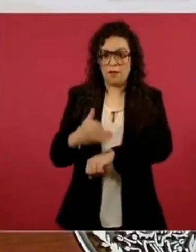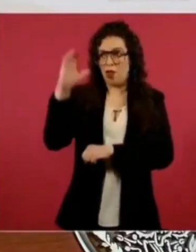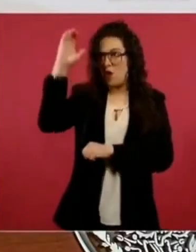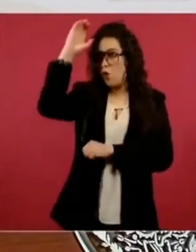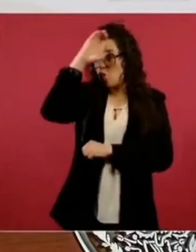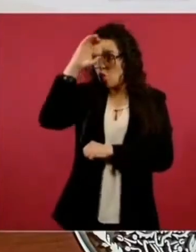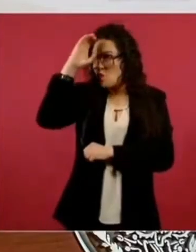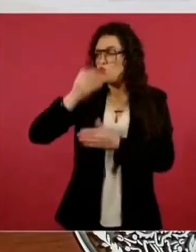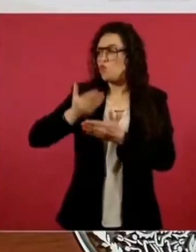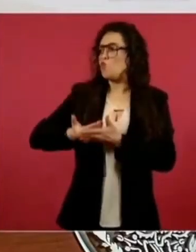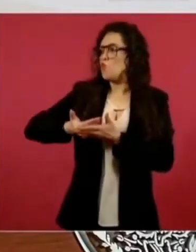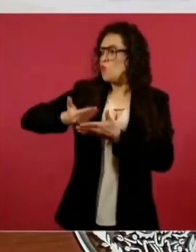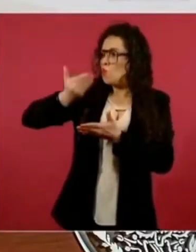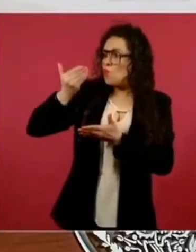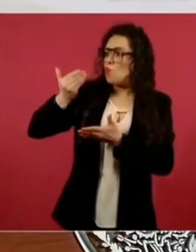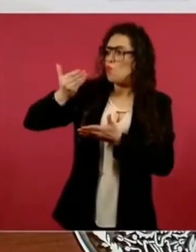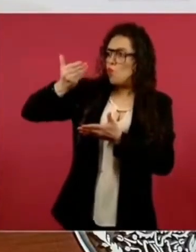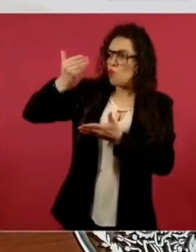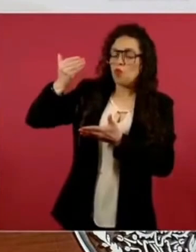por lo que nos heredaron